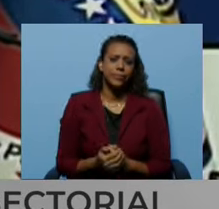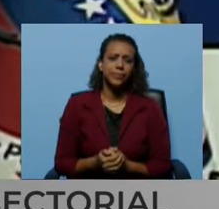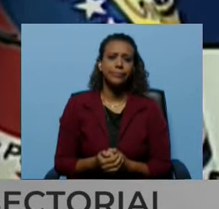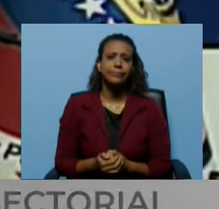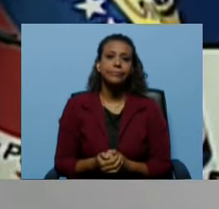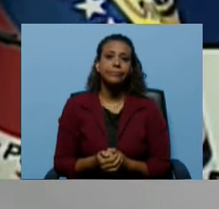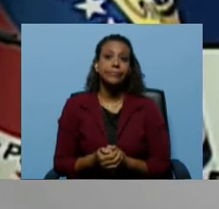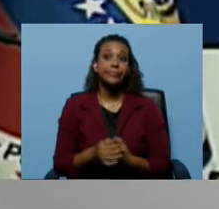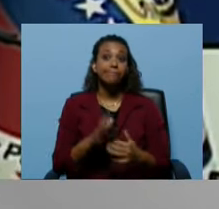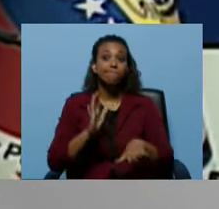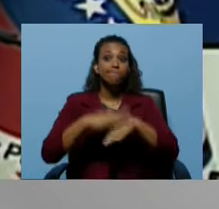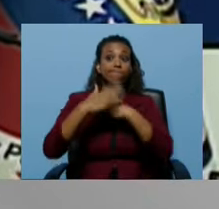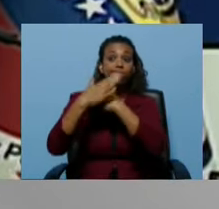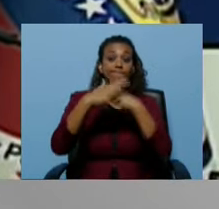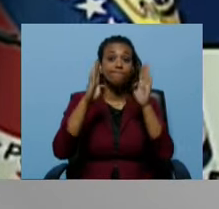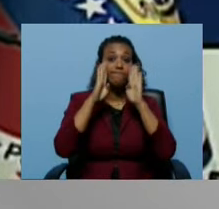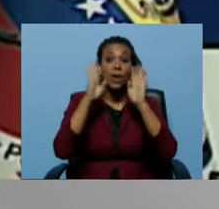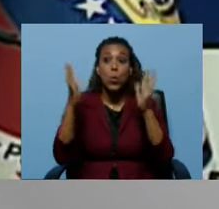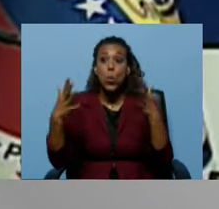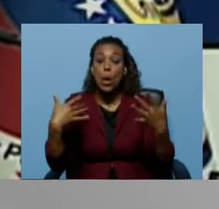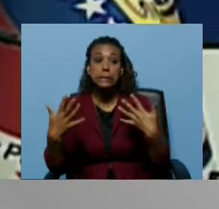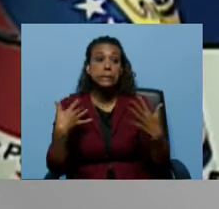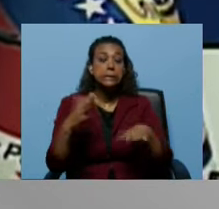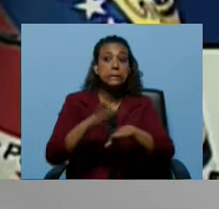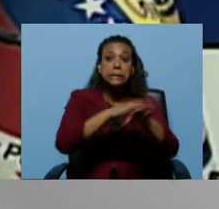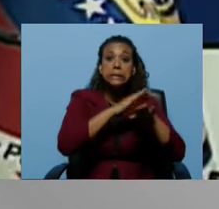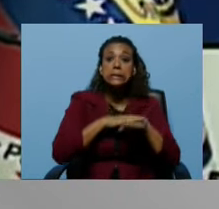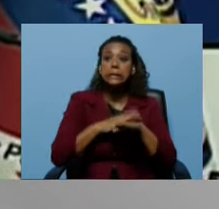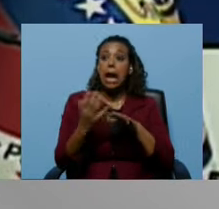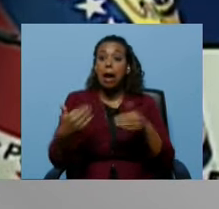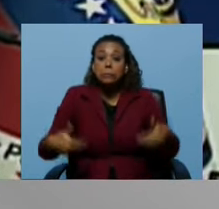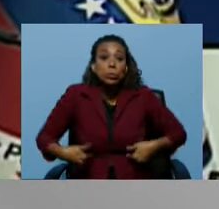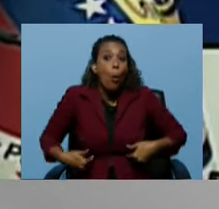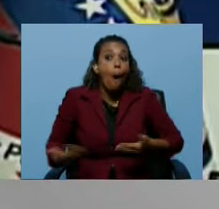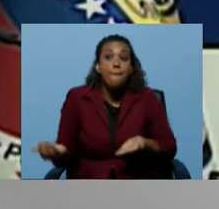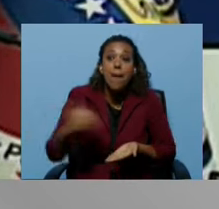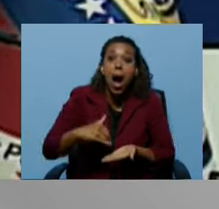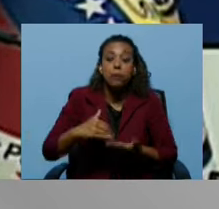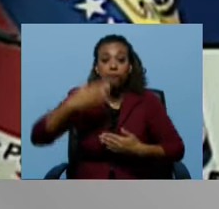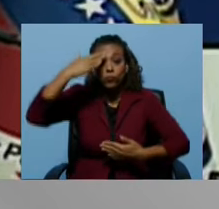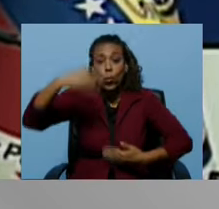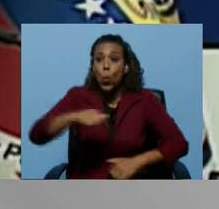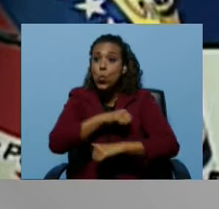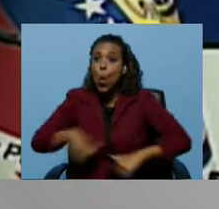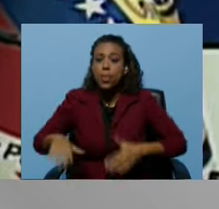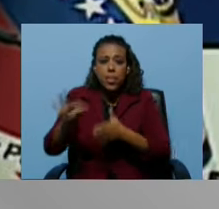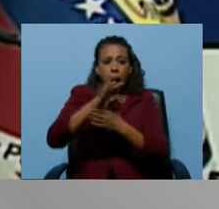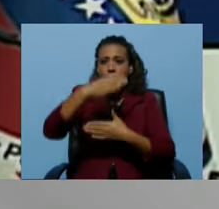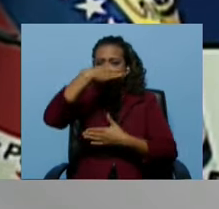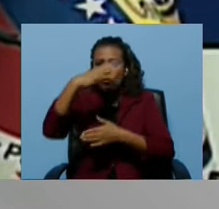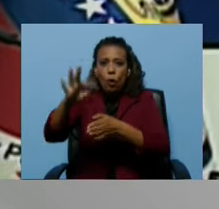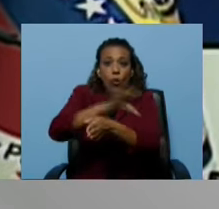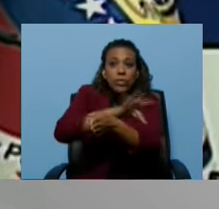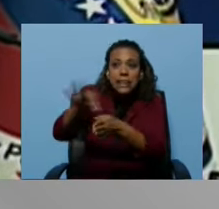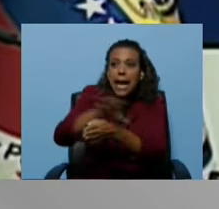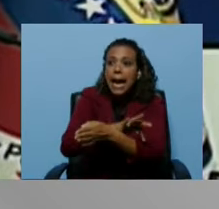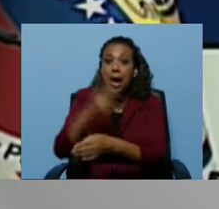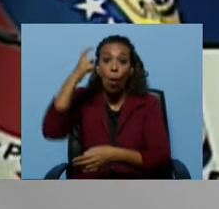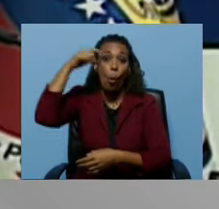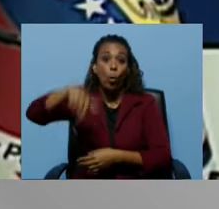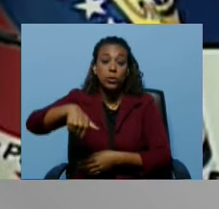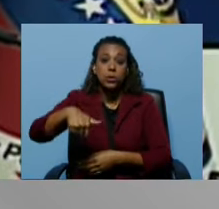Todo esto nos alerta, nosotros hacemos un esfuerzo adicional en las fronteras. Y hoy día